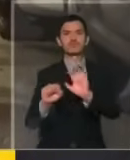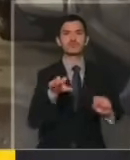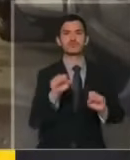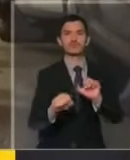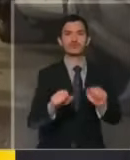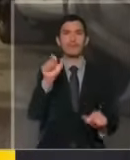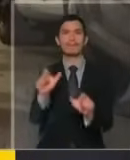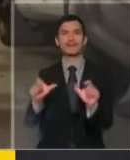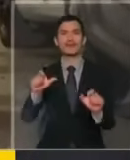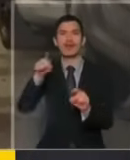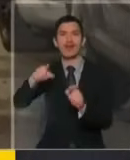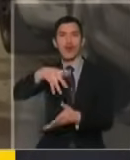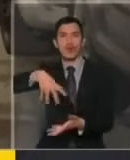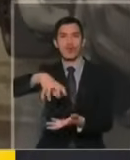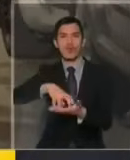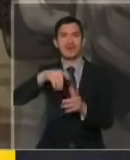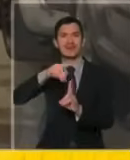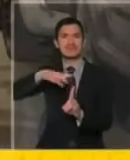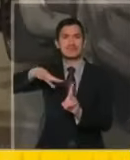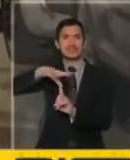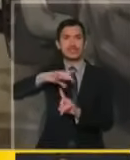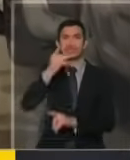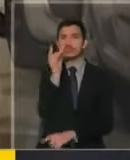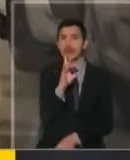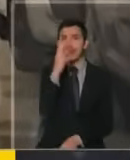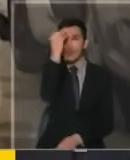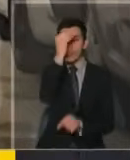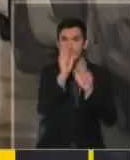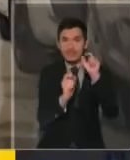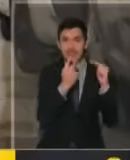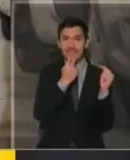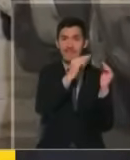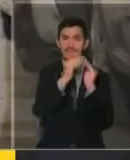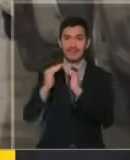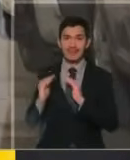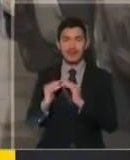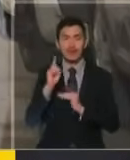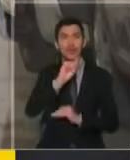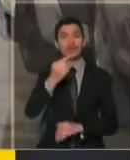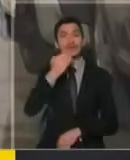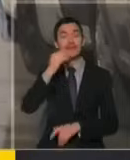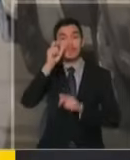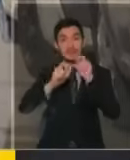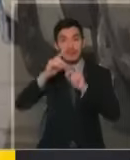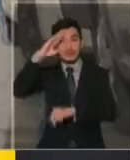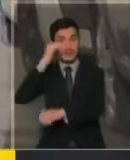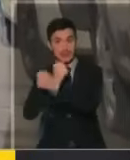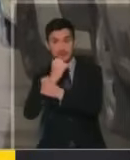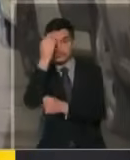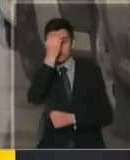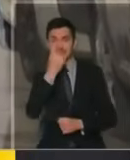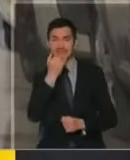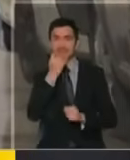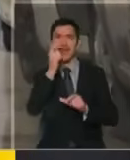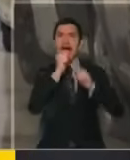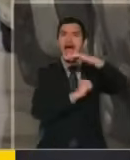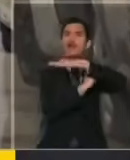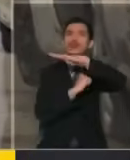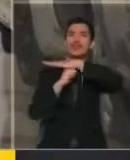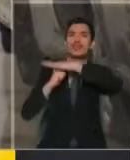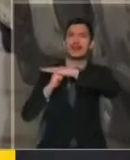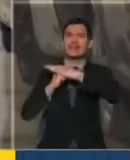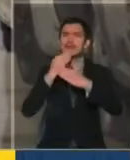esta banda. Una situación que no solamente preocupa a los vecinos, no solamente preocupa a las policías, sino también a las autoridades.